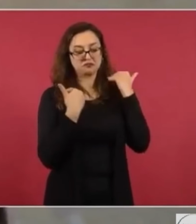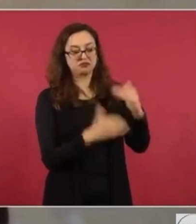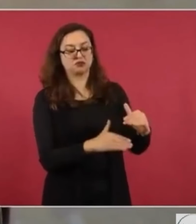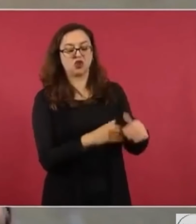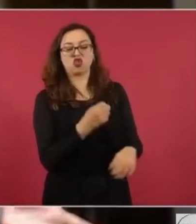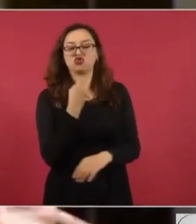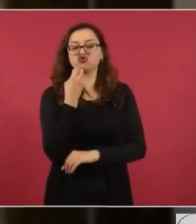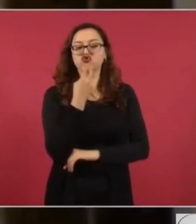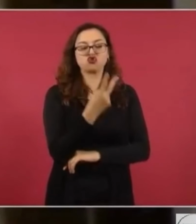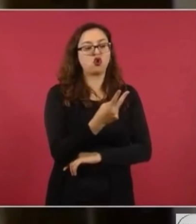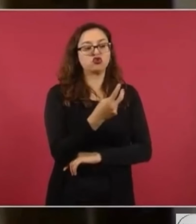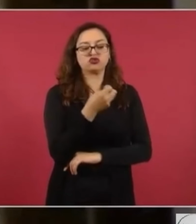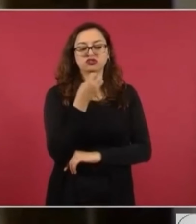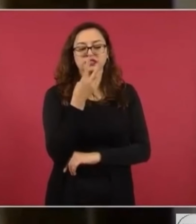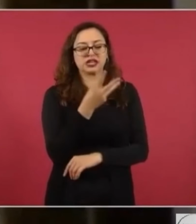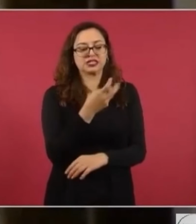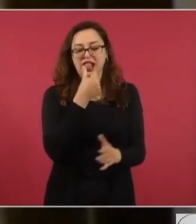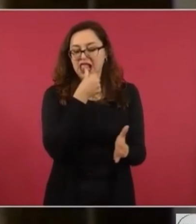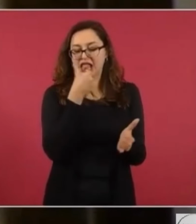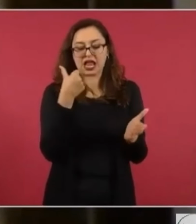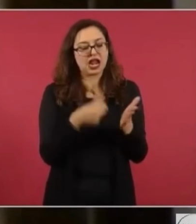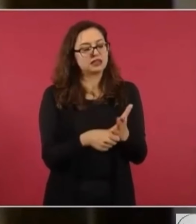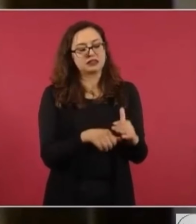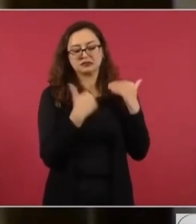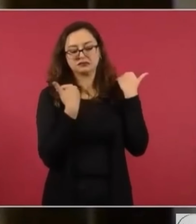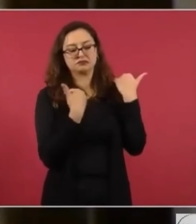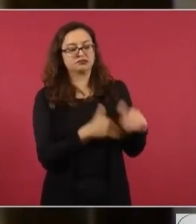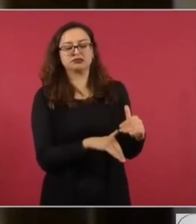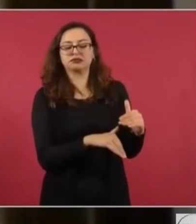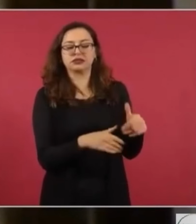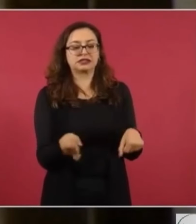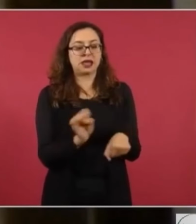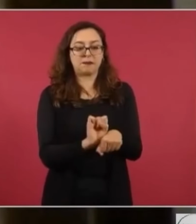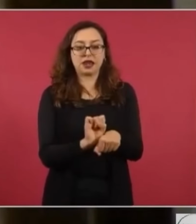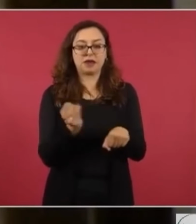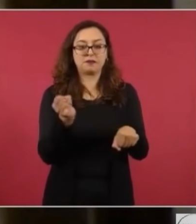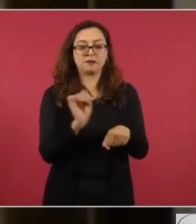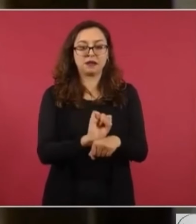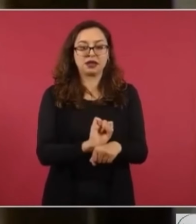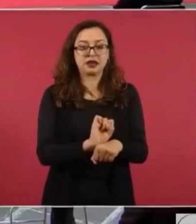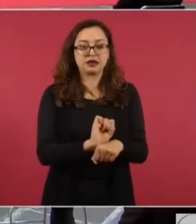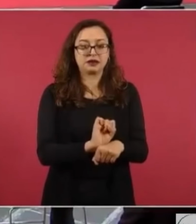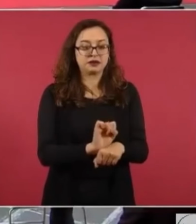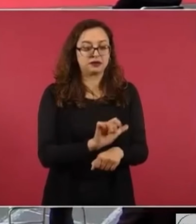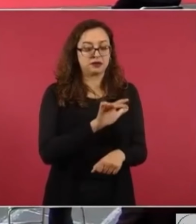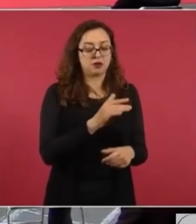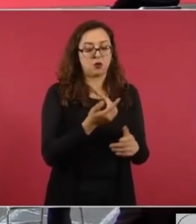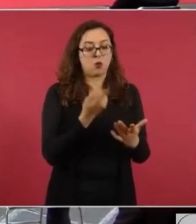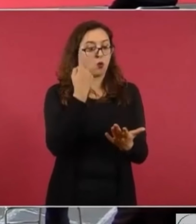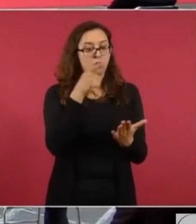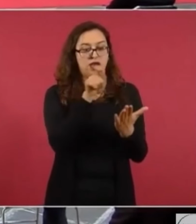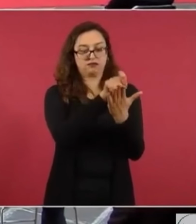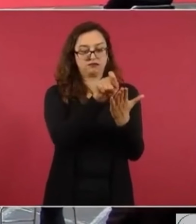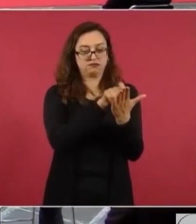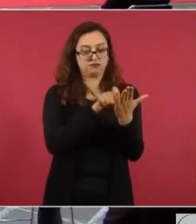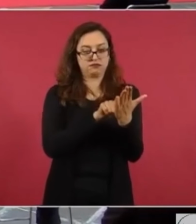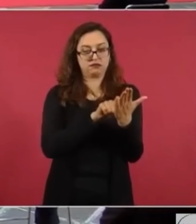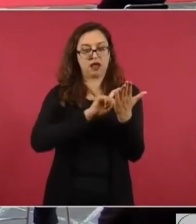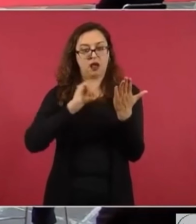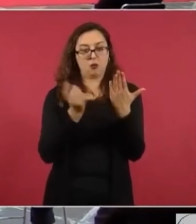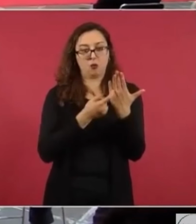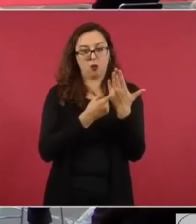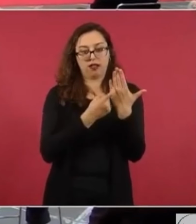de 2 o 3, ahora no recuerdo, por semana, de una cuartilla frente y vuelta. A este hombre que se